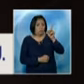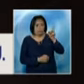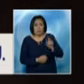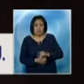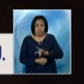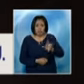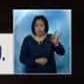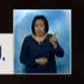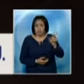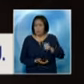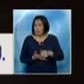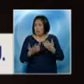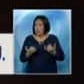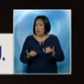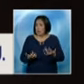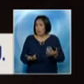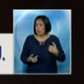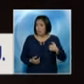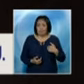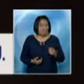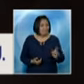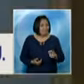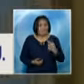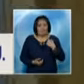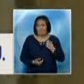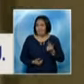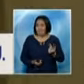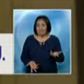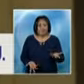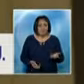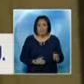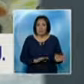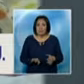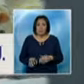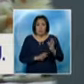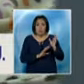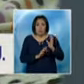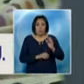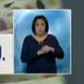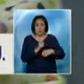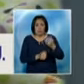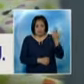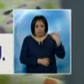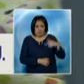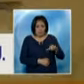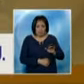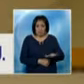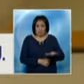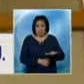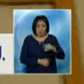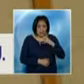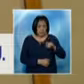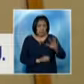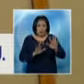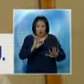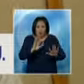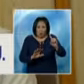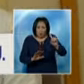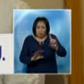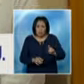vaya. Y ahora yo no tengo esa posibilidad. En octubre del año pasado, la pequeña fue sometida a 11